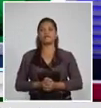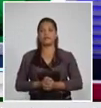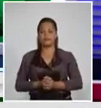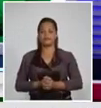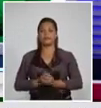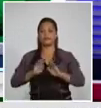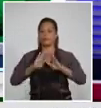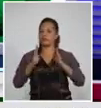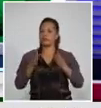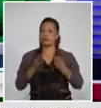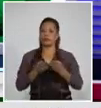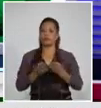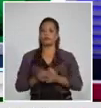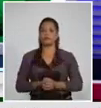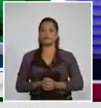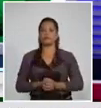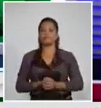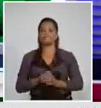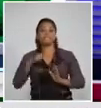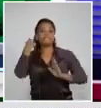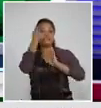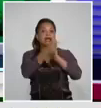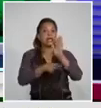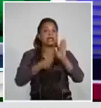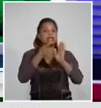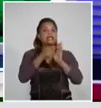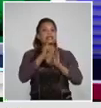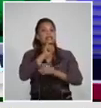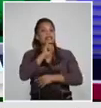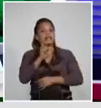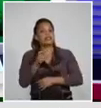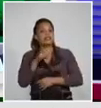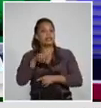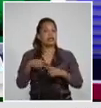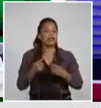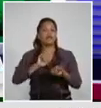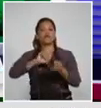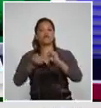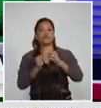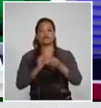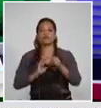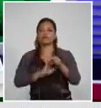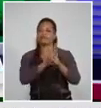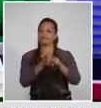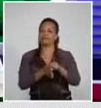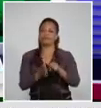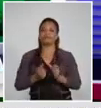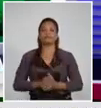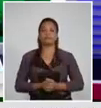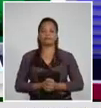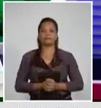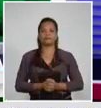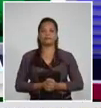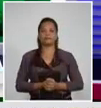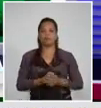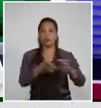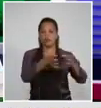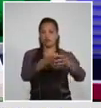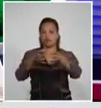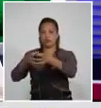52,3%. Característica que hace difícil el control de esta enfermedad. Por grupos de